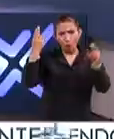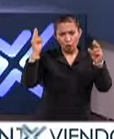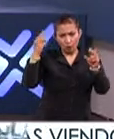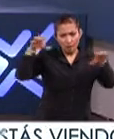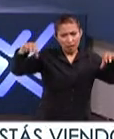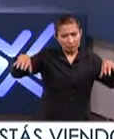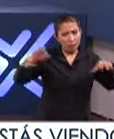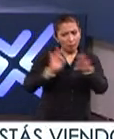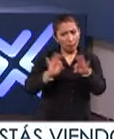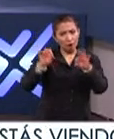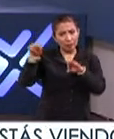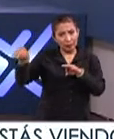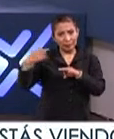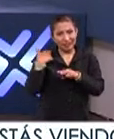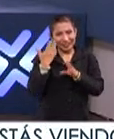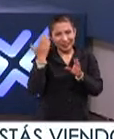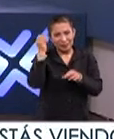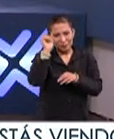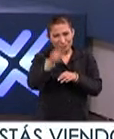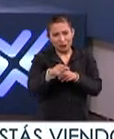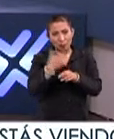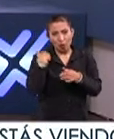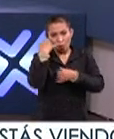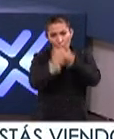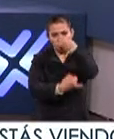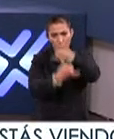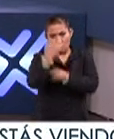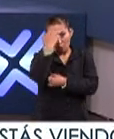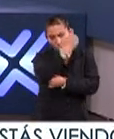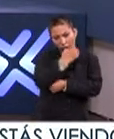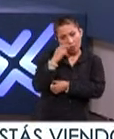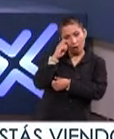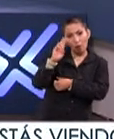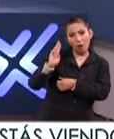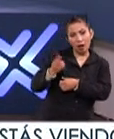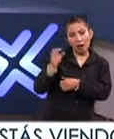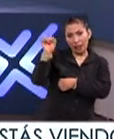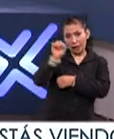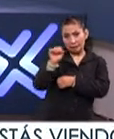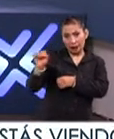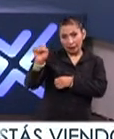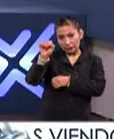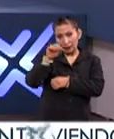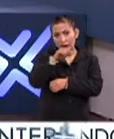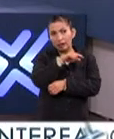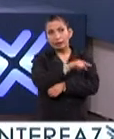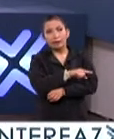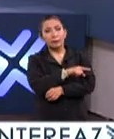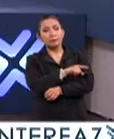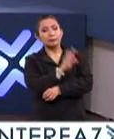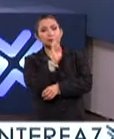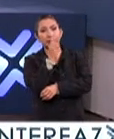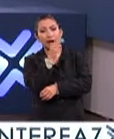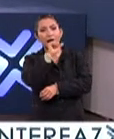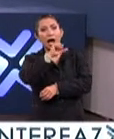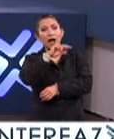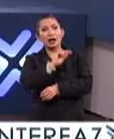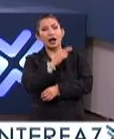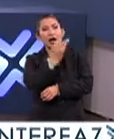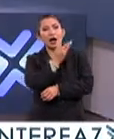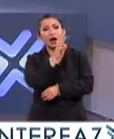muy importantes que estuvieron en el jurado, que es la Universidad La Salle y la Universidad de